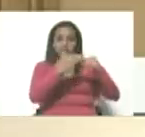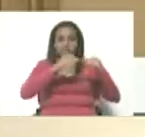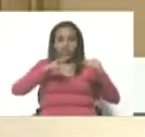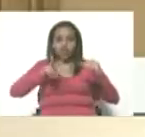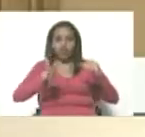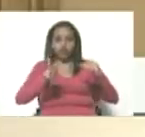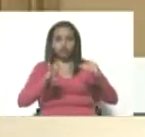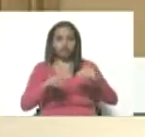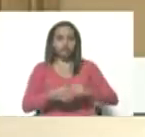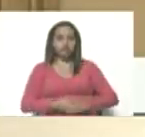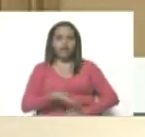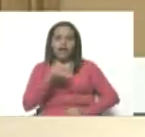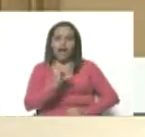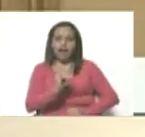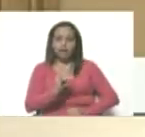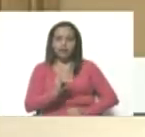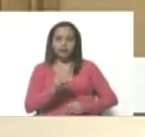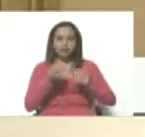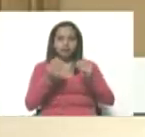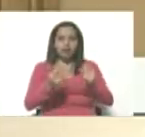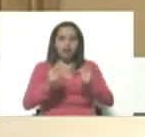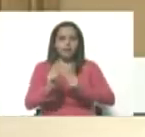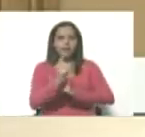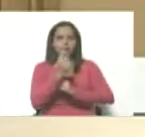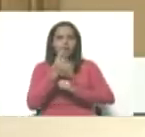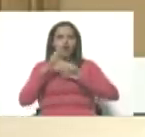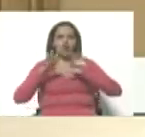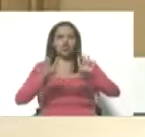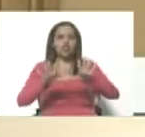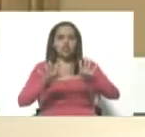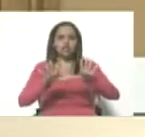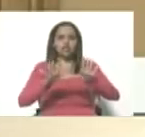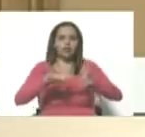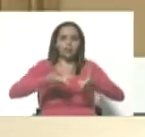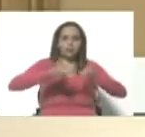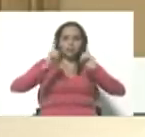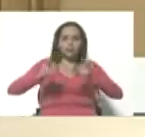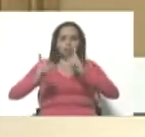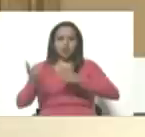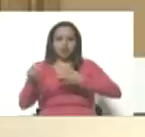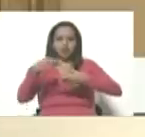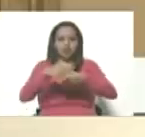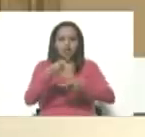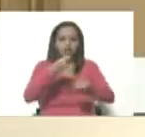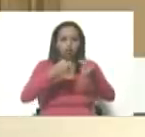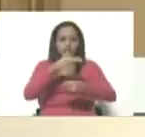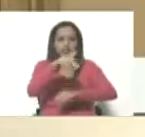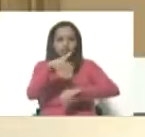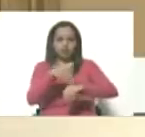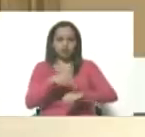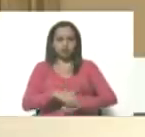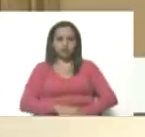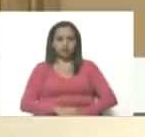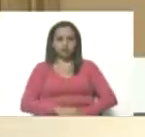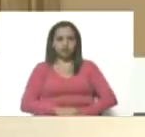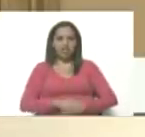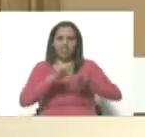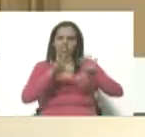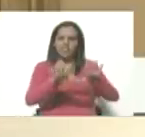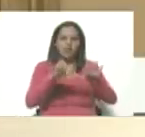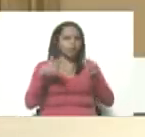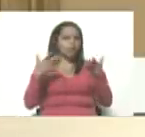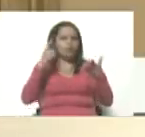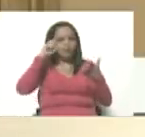continuación, se mantendrán activos los primeros 10 sectores que se incorporaron a la economía nacional. Esos 10 sectores,